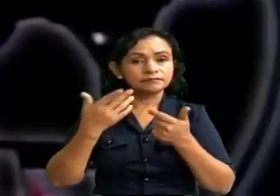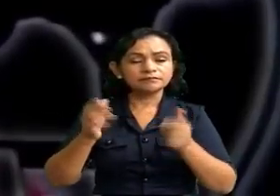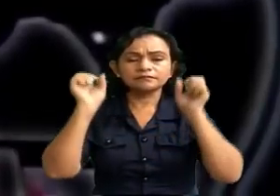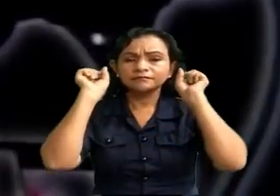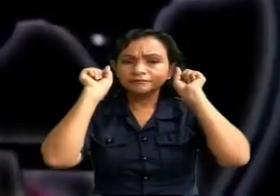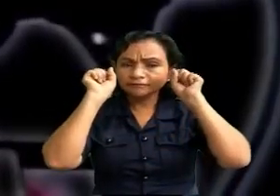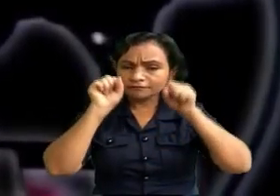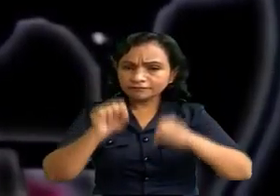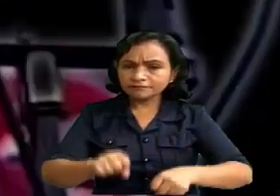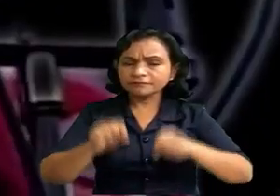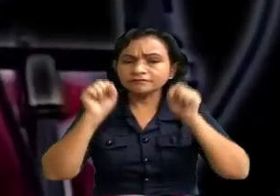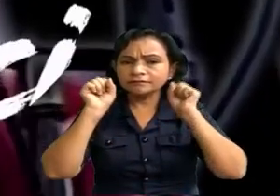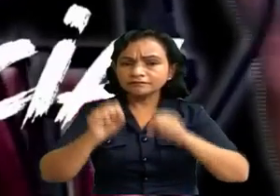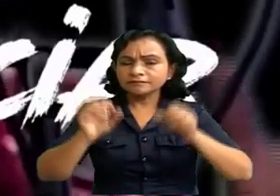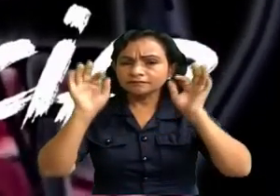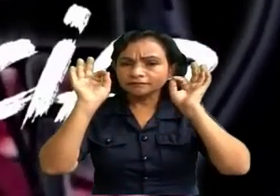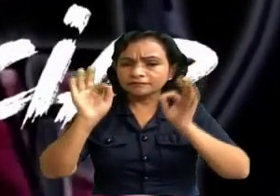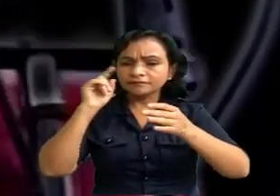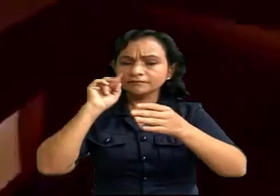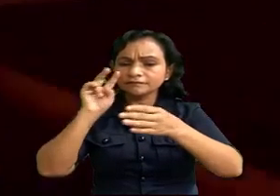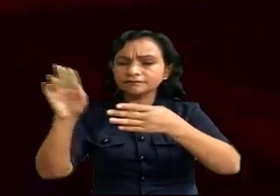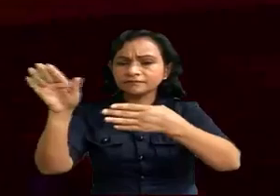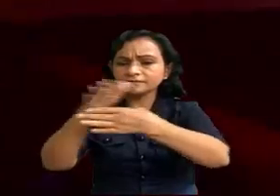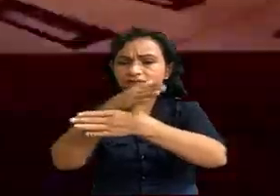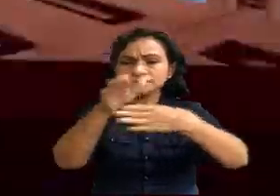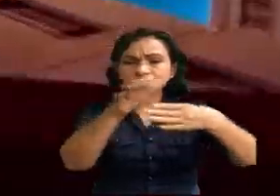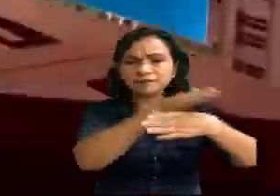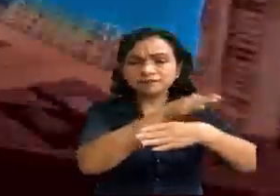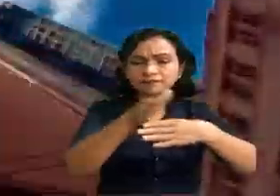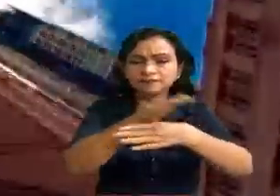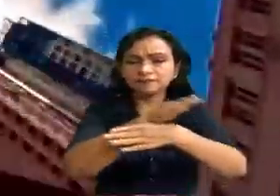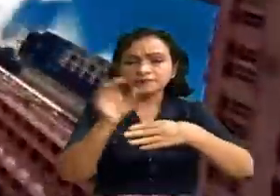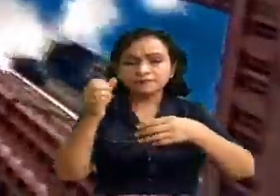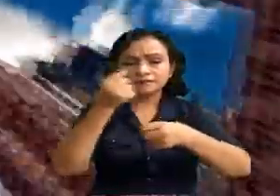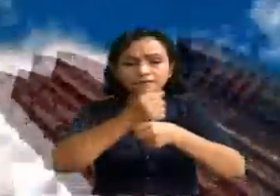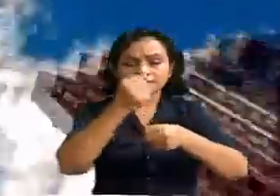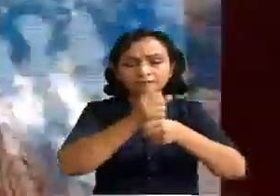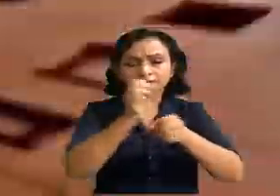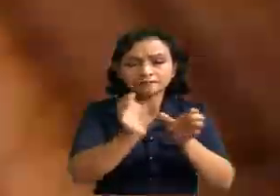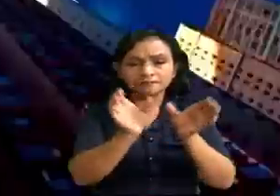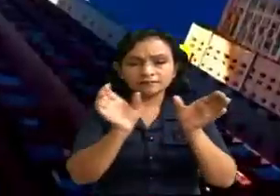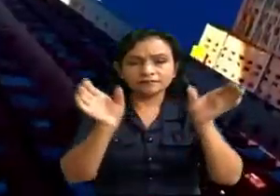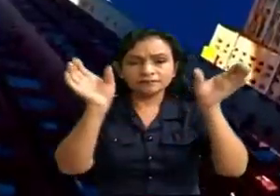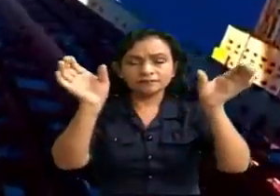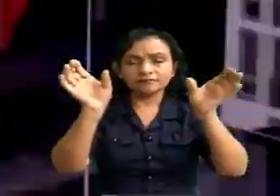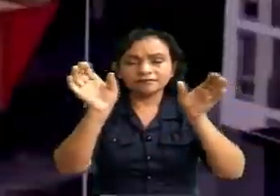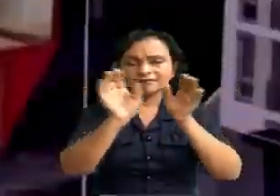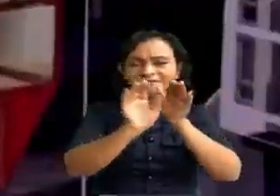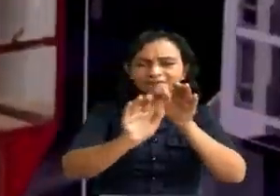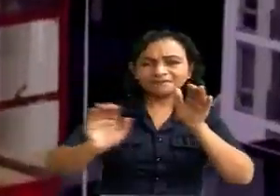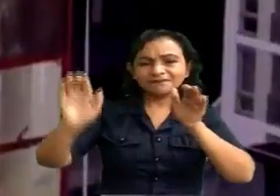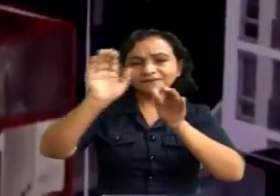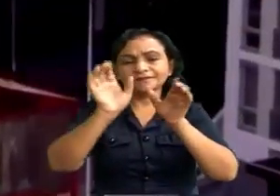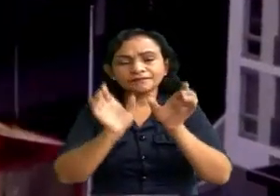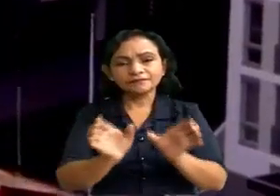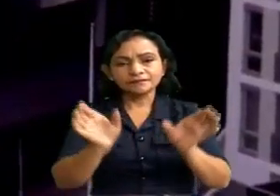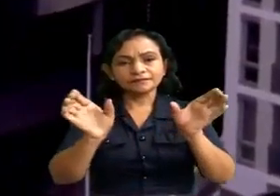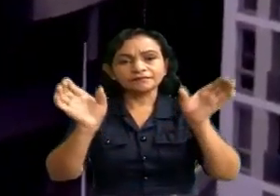pueden bien diferenciar las estructuras y las superestructuras.